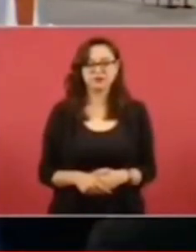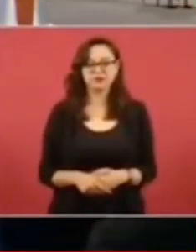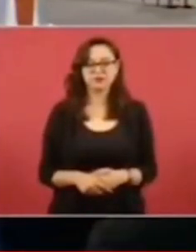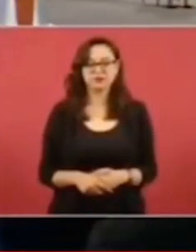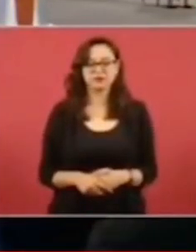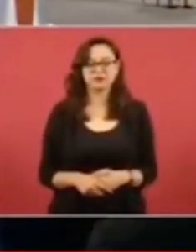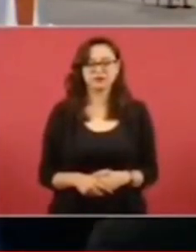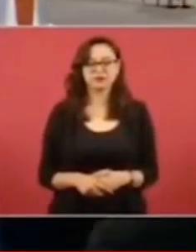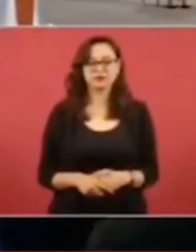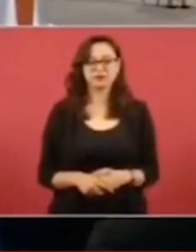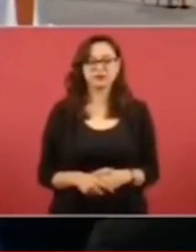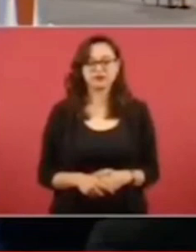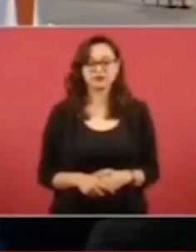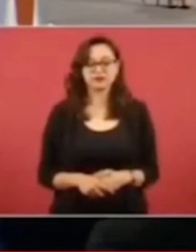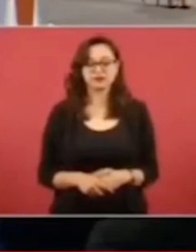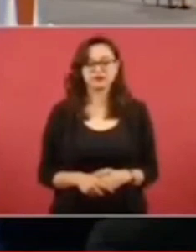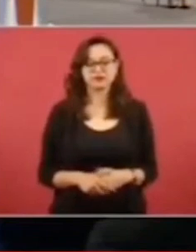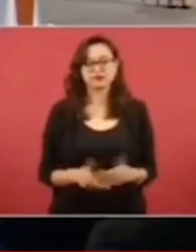la portada